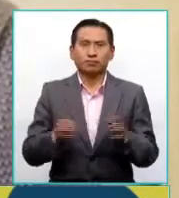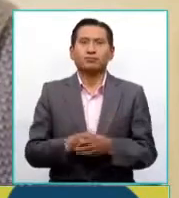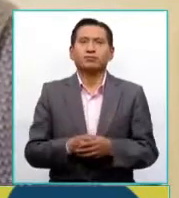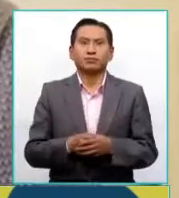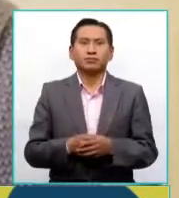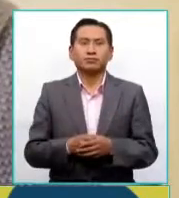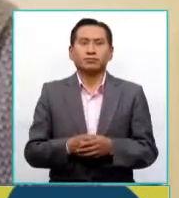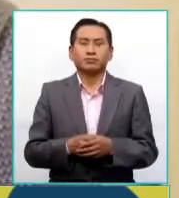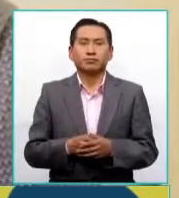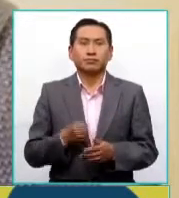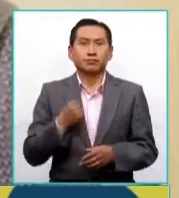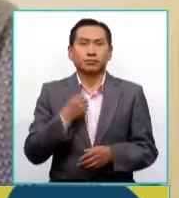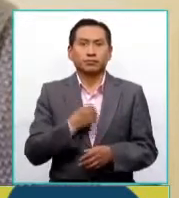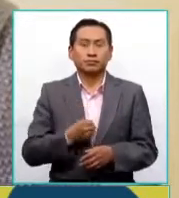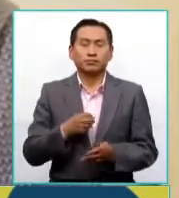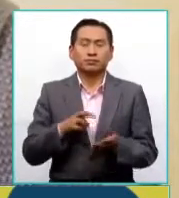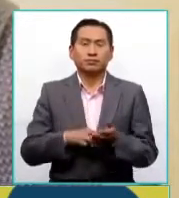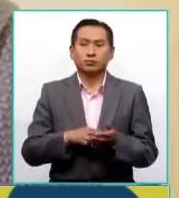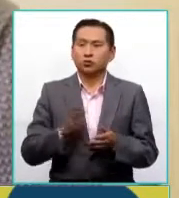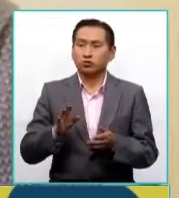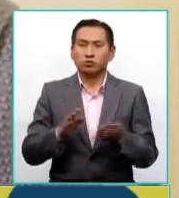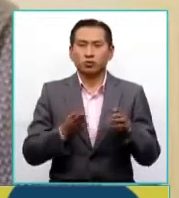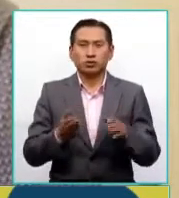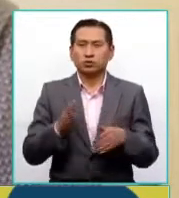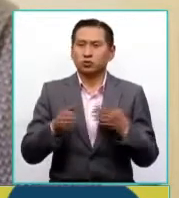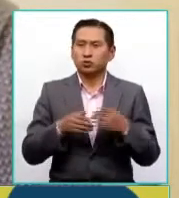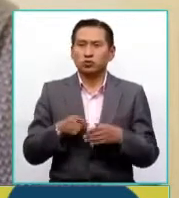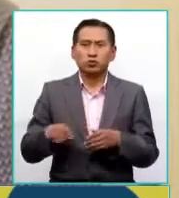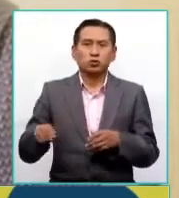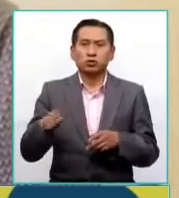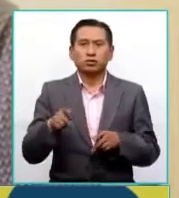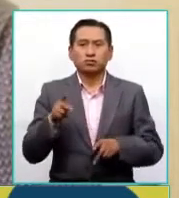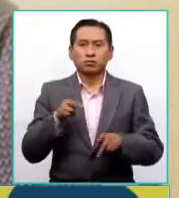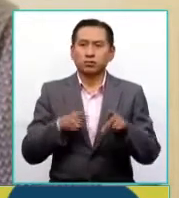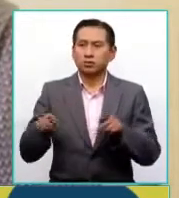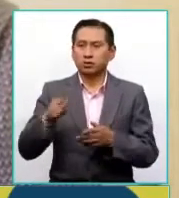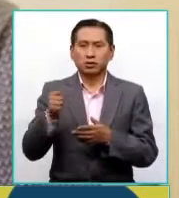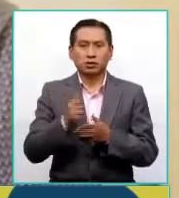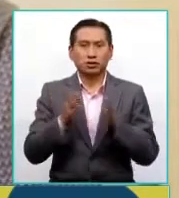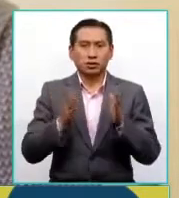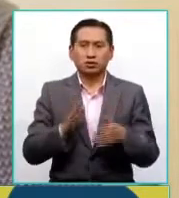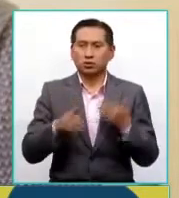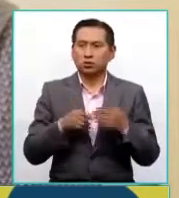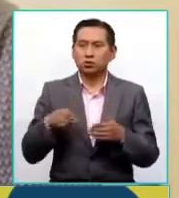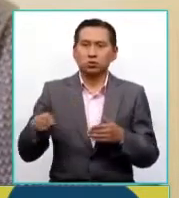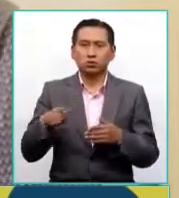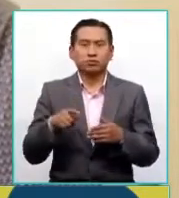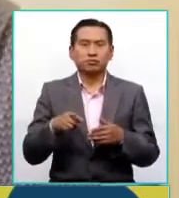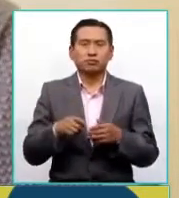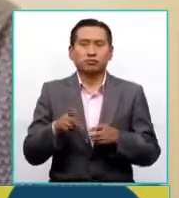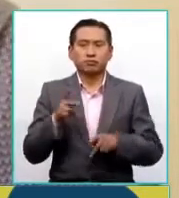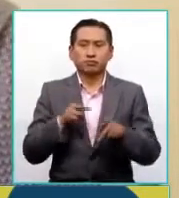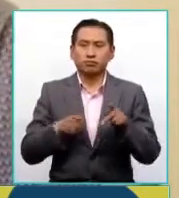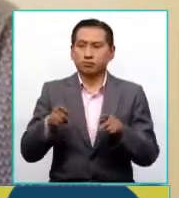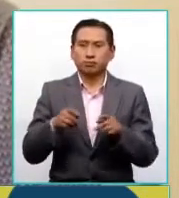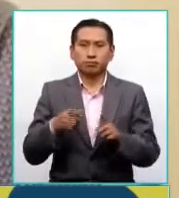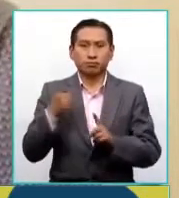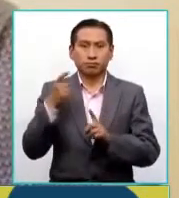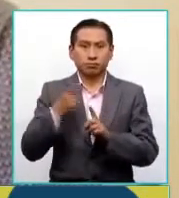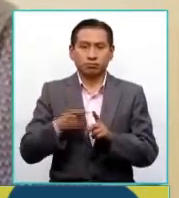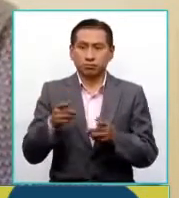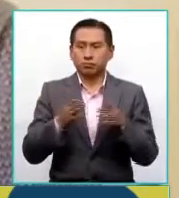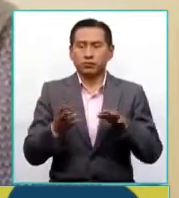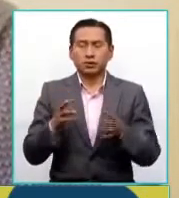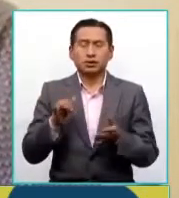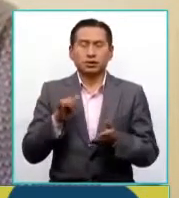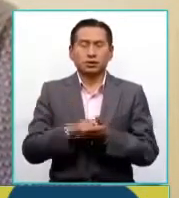sociales. Lamentamos sin duda alguna el fallecimiento de todos aquellos artistas, de todos aquellos colegas que durante este mes han perdido la